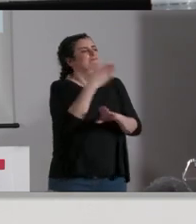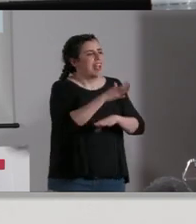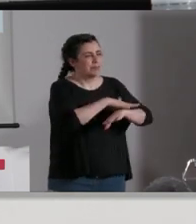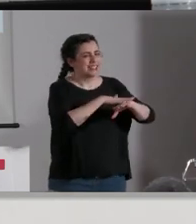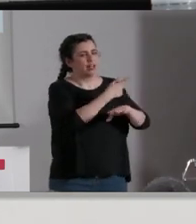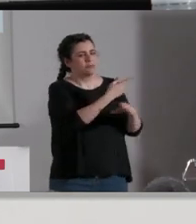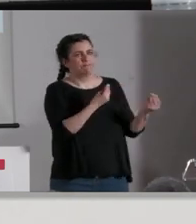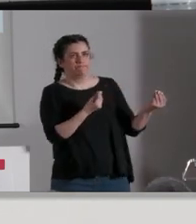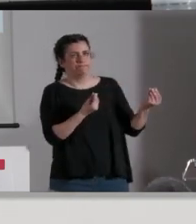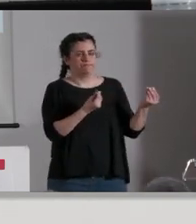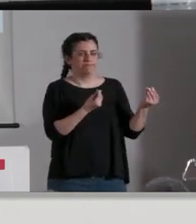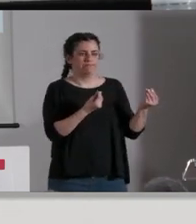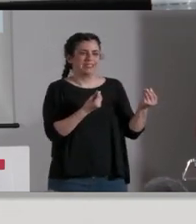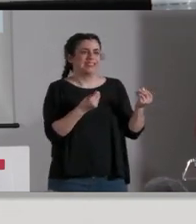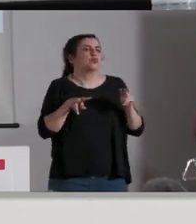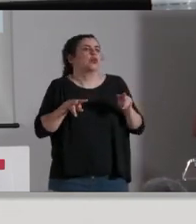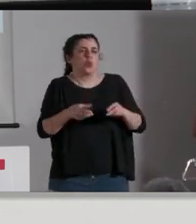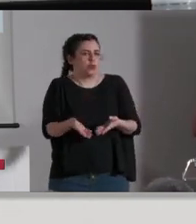que es un modelo nuevo,